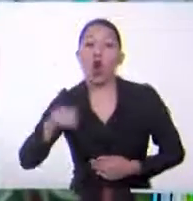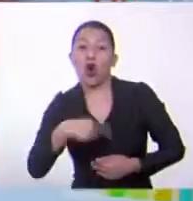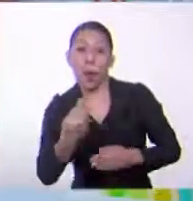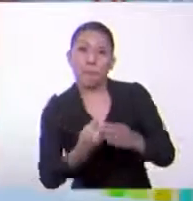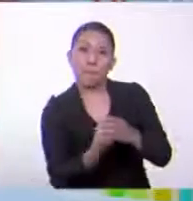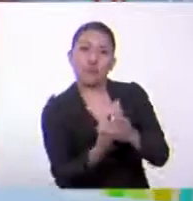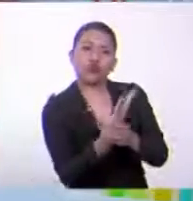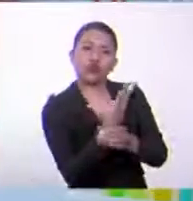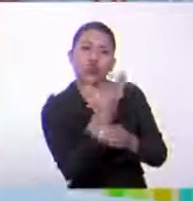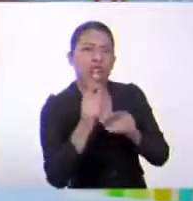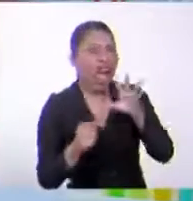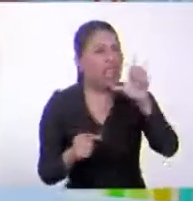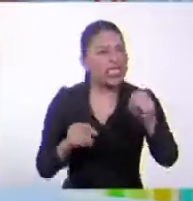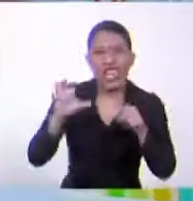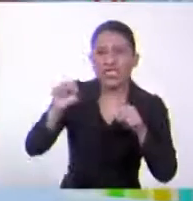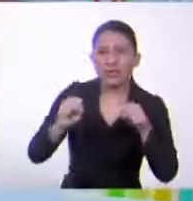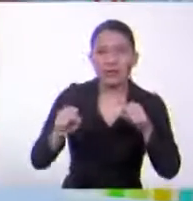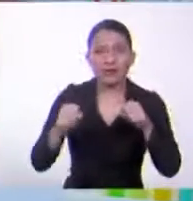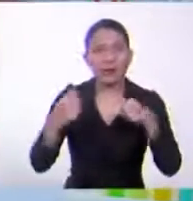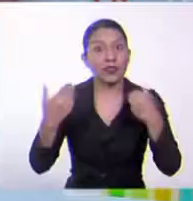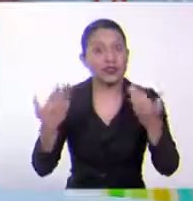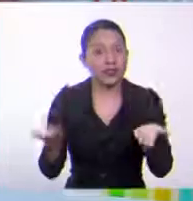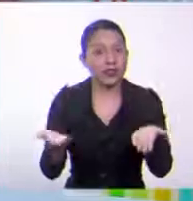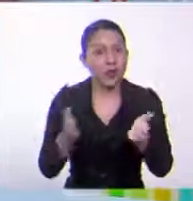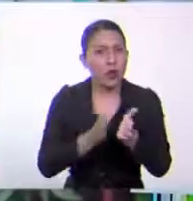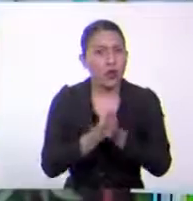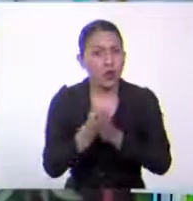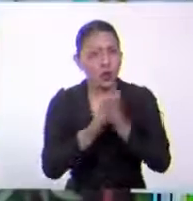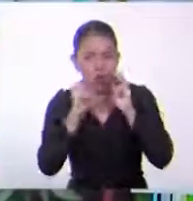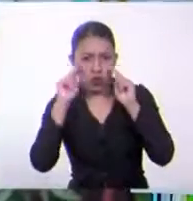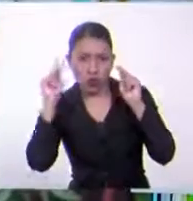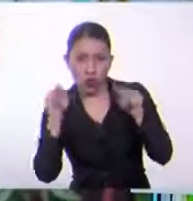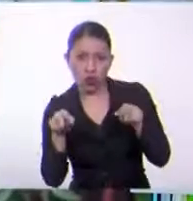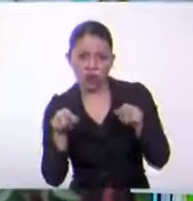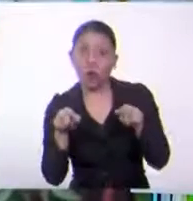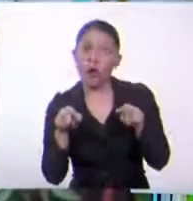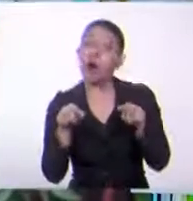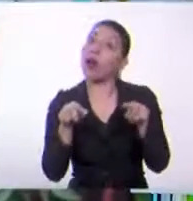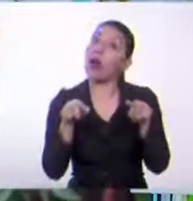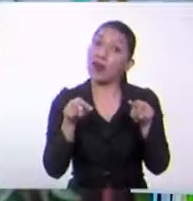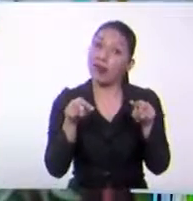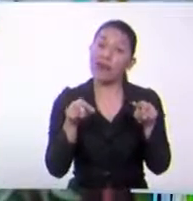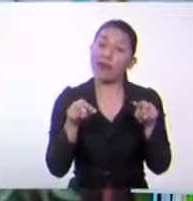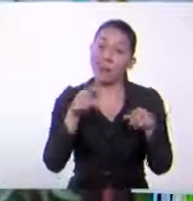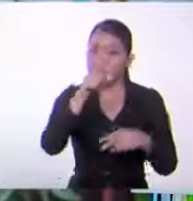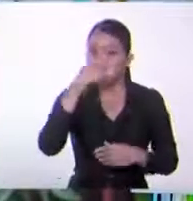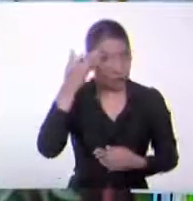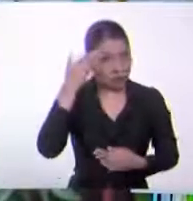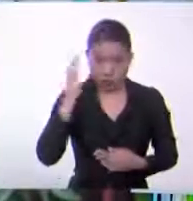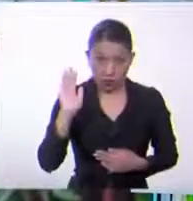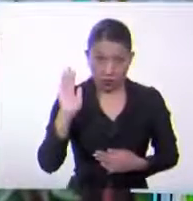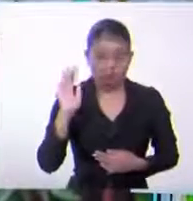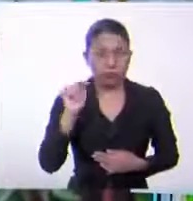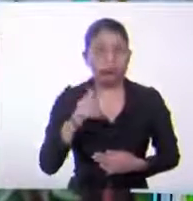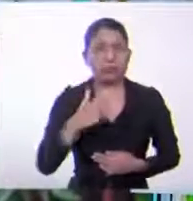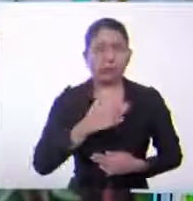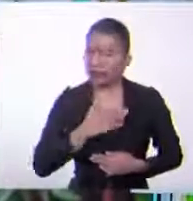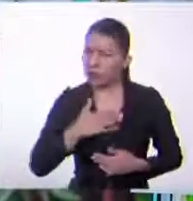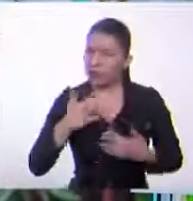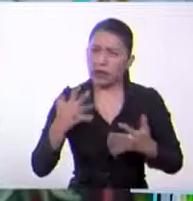favor. ¿Acaso no son interesantes y muy llamativas? Bueno, quizás no lo sabías, pero existen más